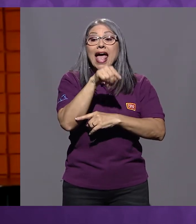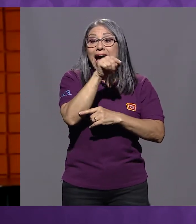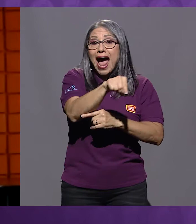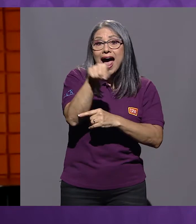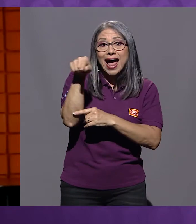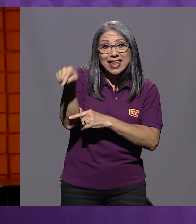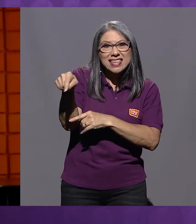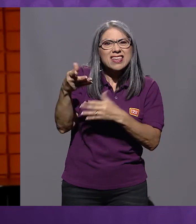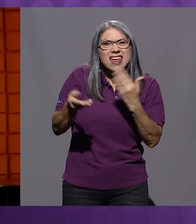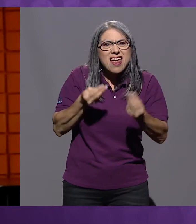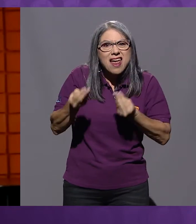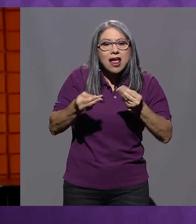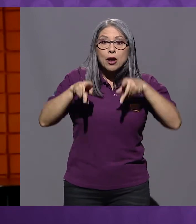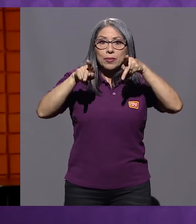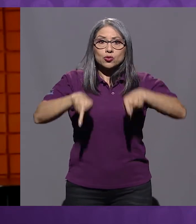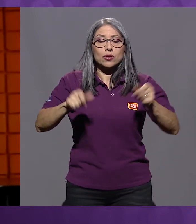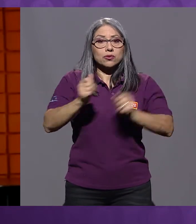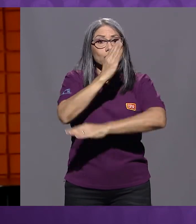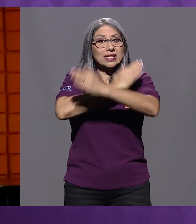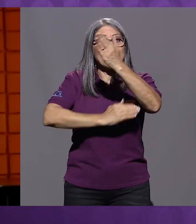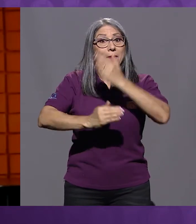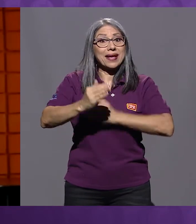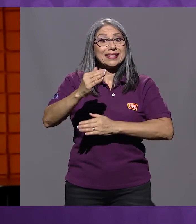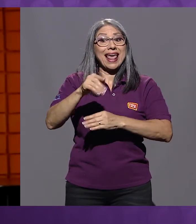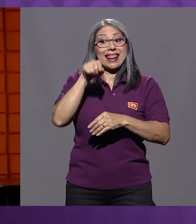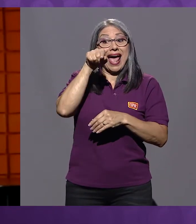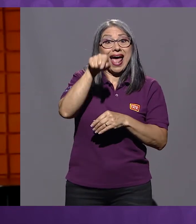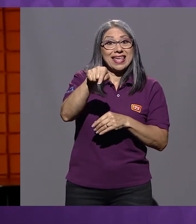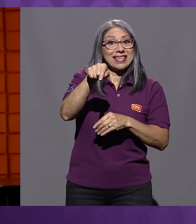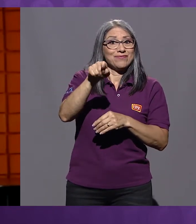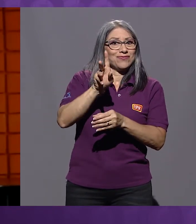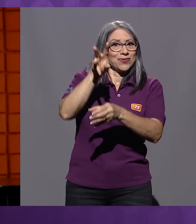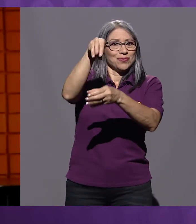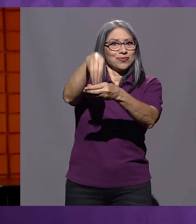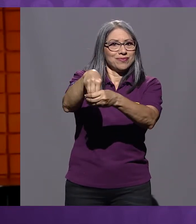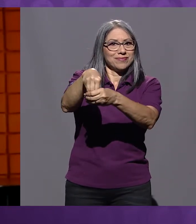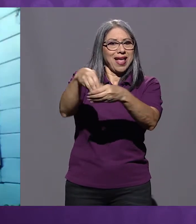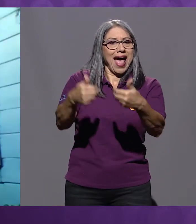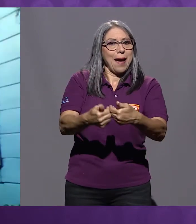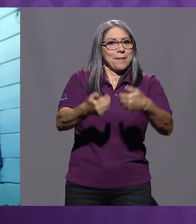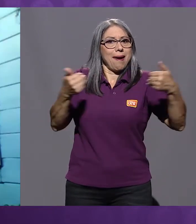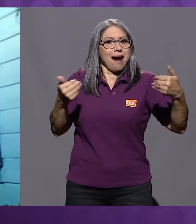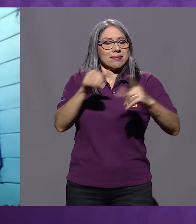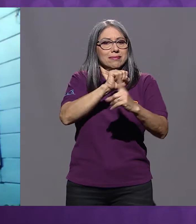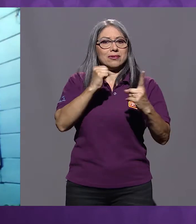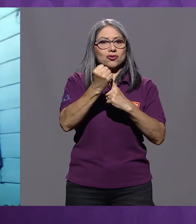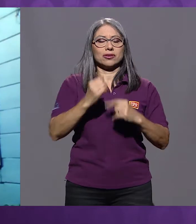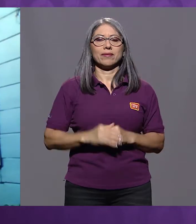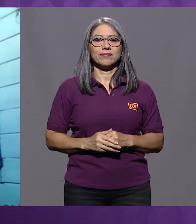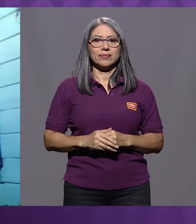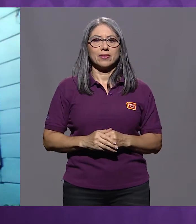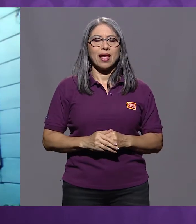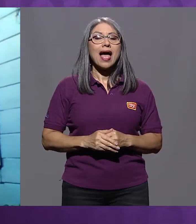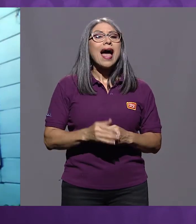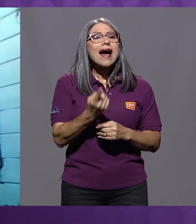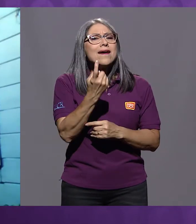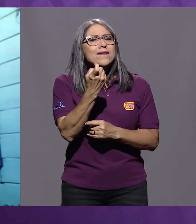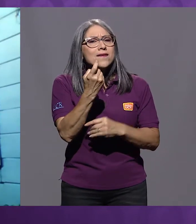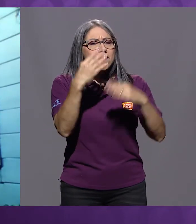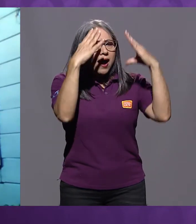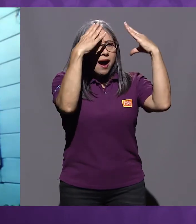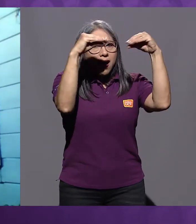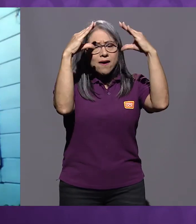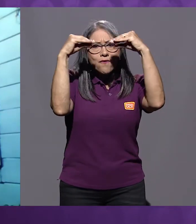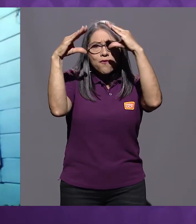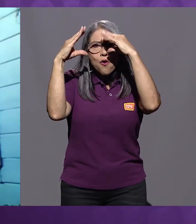recluía a las personas con discapacidad aparte de la sociedad. Hay muchísimo el desconocimiento que